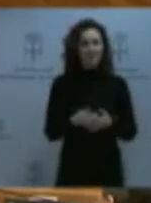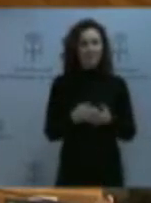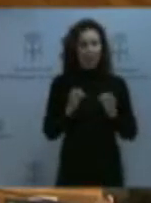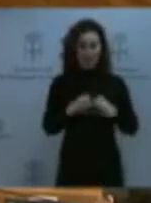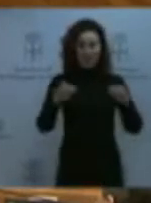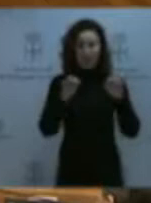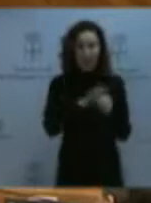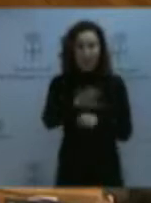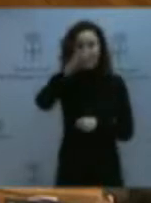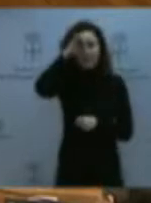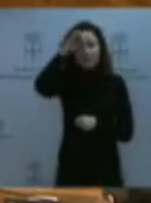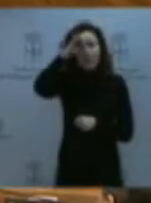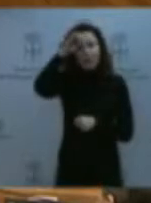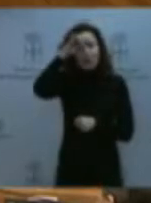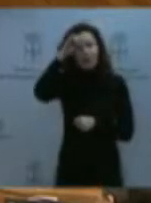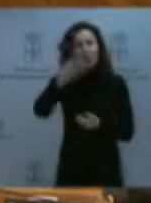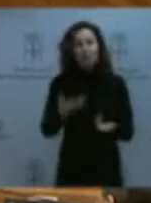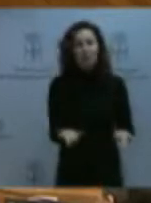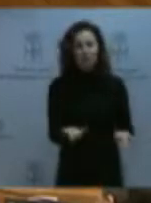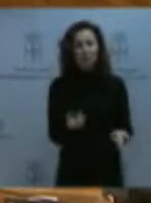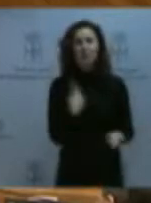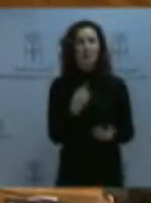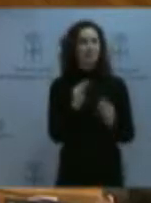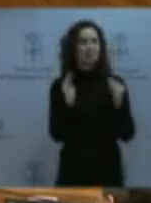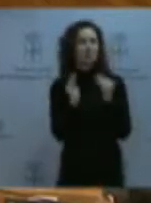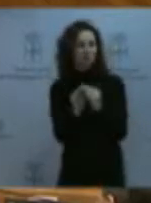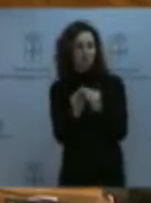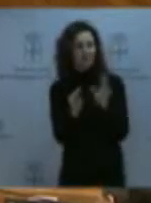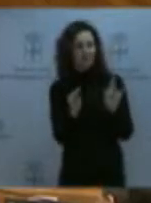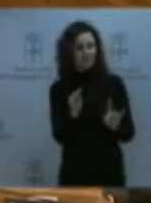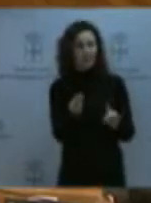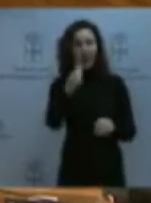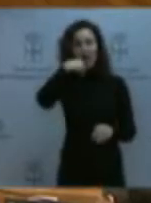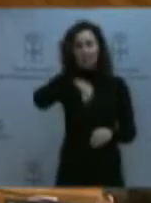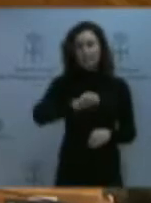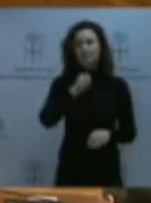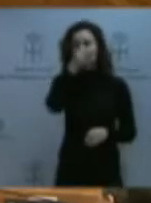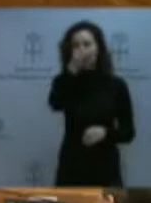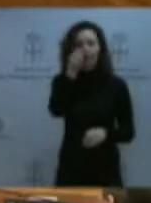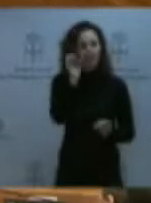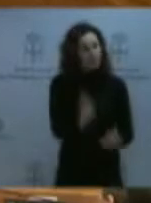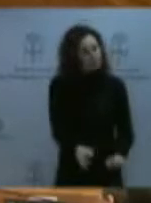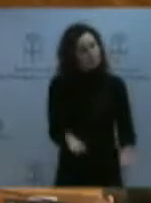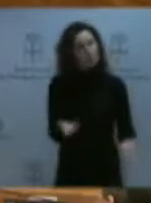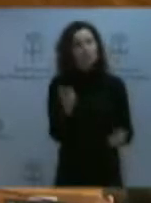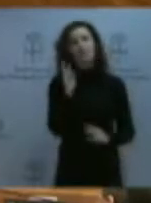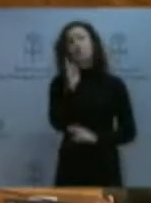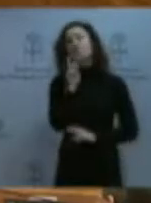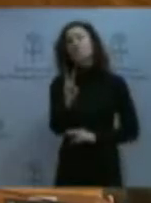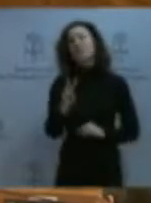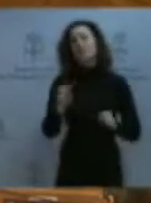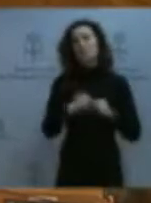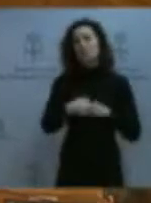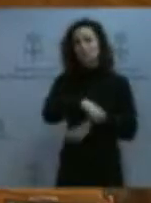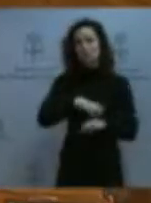de acuerdo, a excepción, como siempre, del Gobierno socialista. Lo que estamos asistiendo con el Chao San Martín podríamos definirlo casi de la crónica